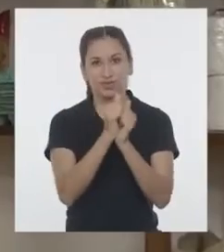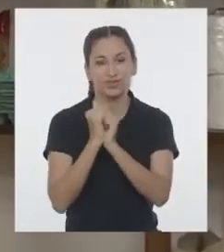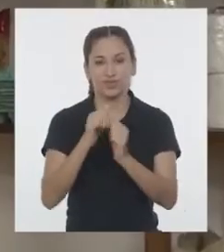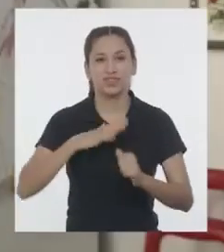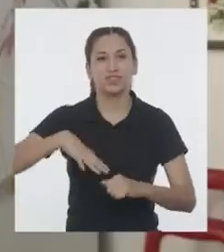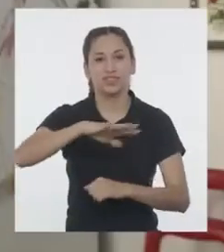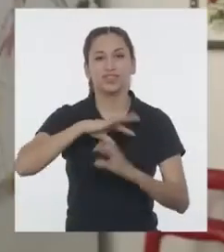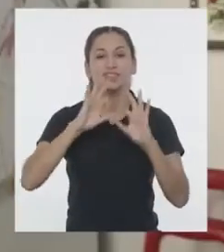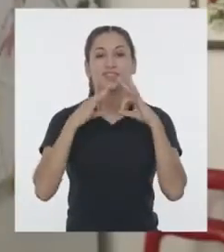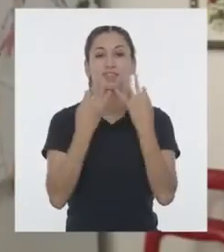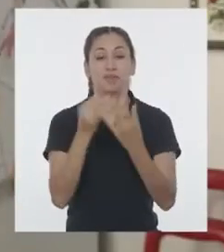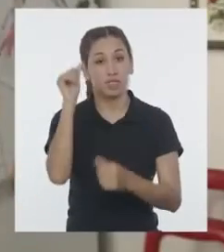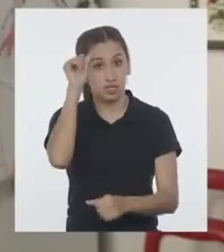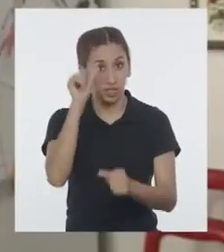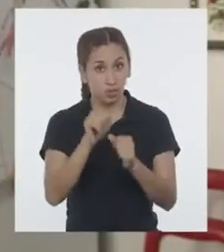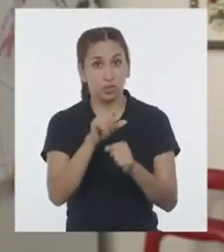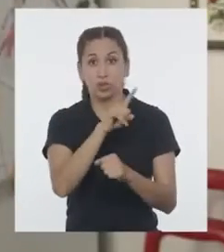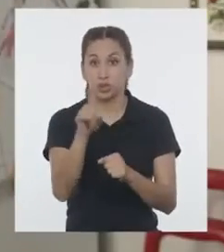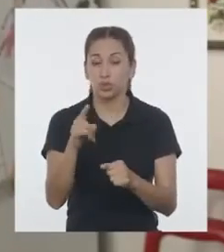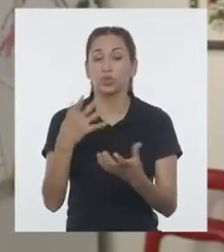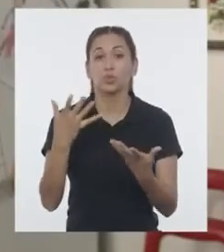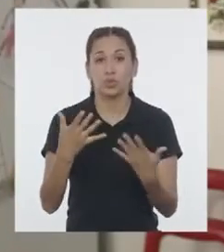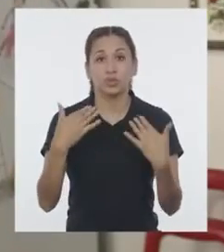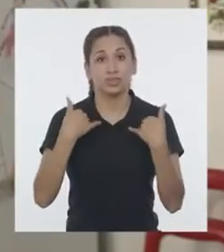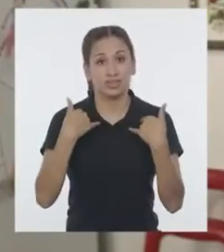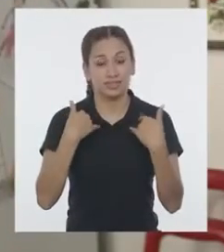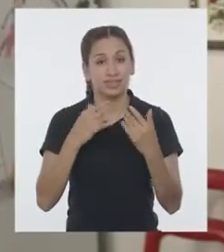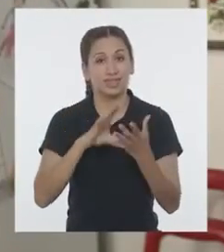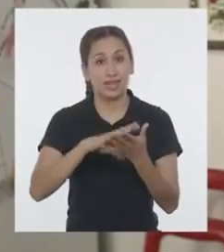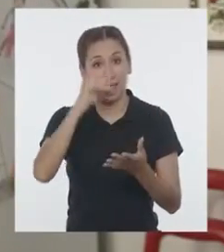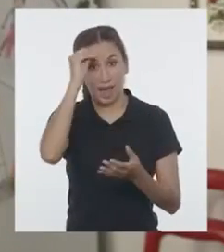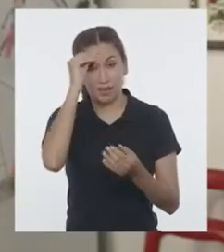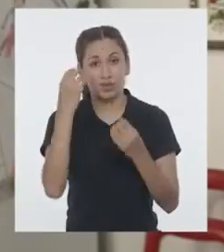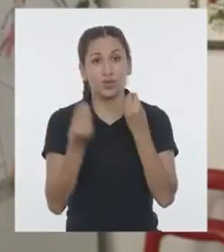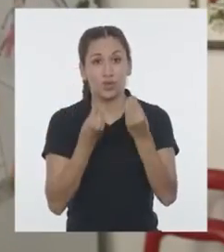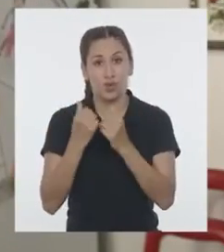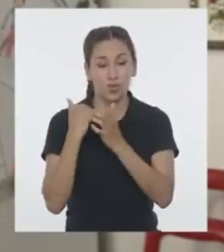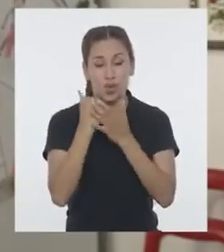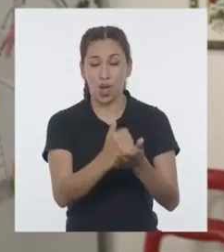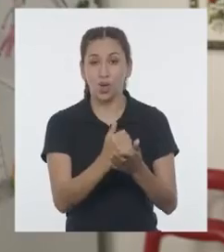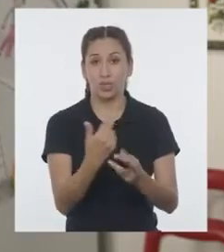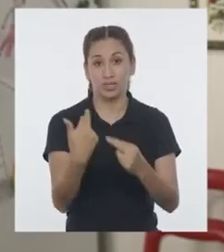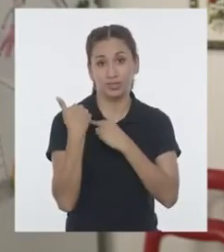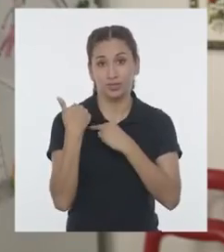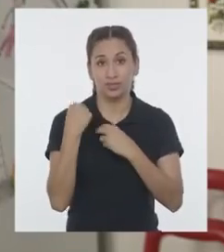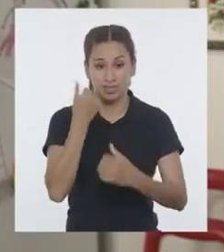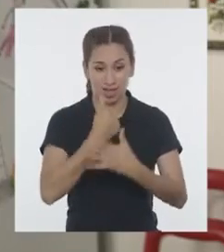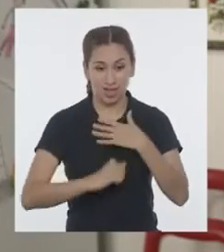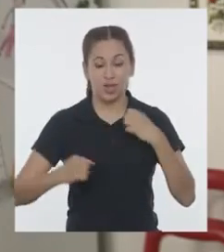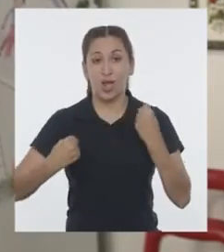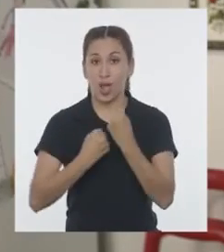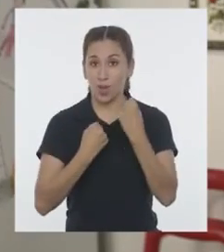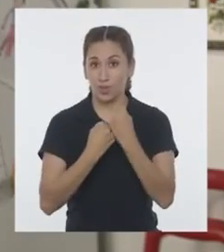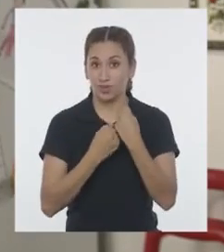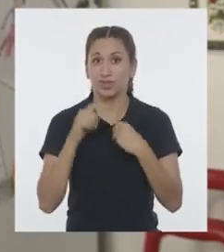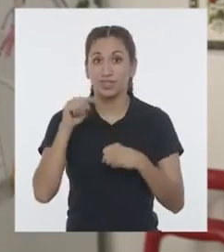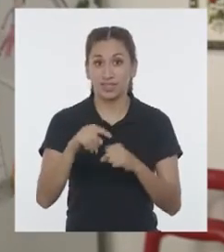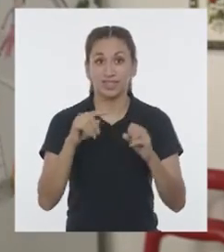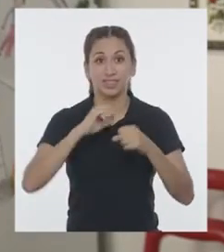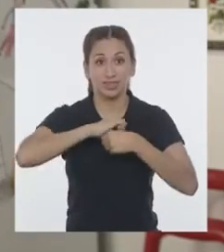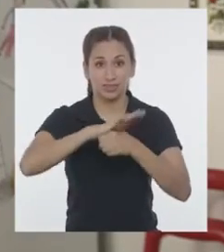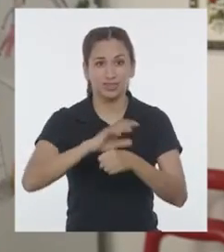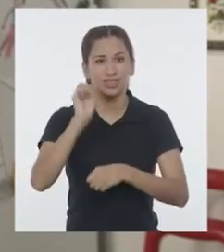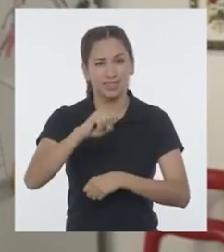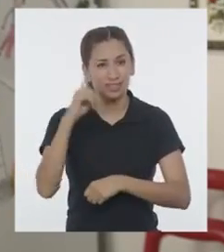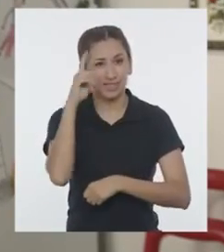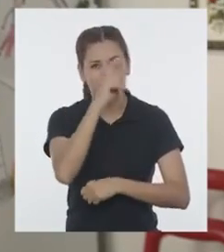en familia. Recuerden que cumplimos un rol importante en la educación de nuestras hijas e hijos. Entendemos que este contexto